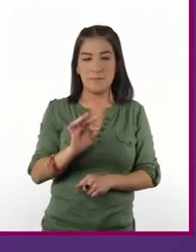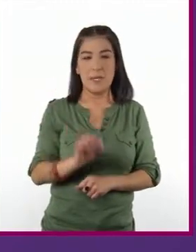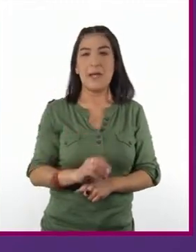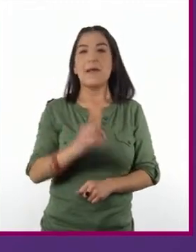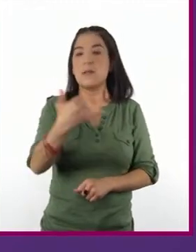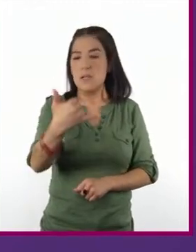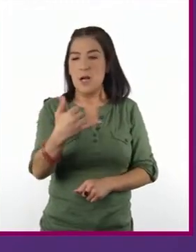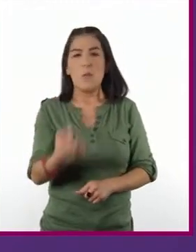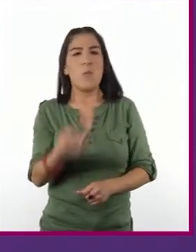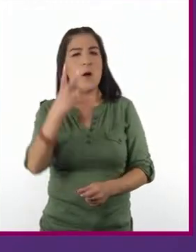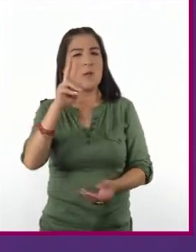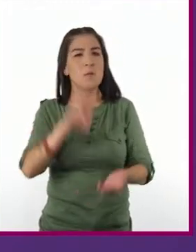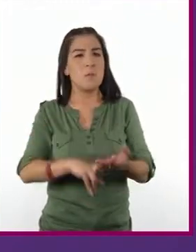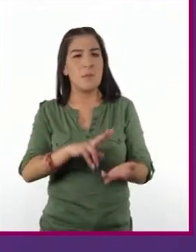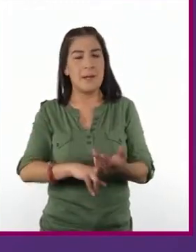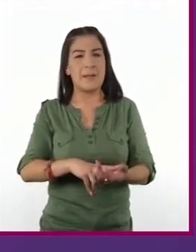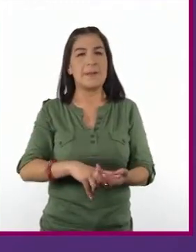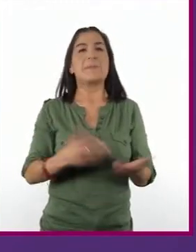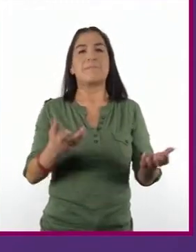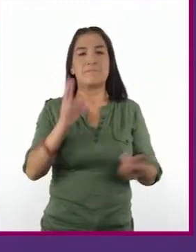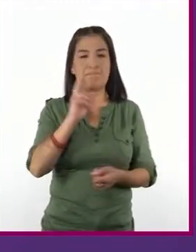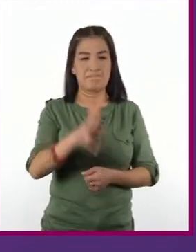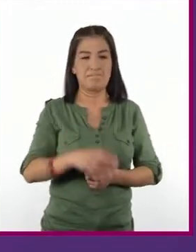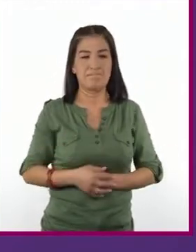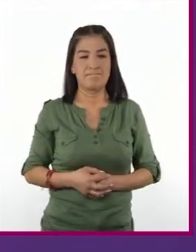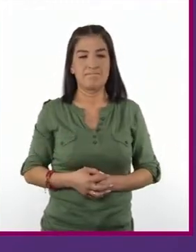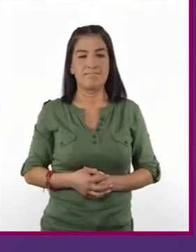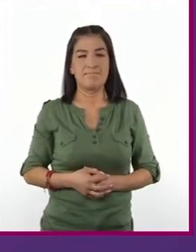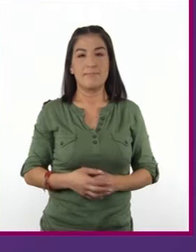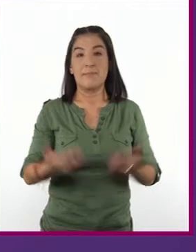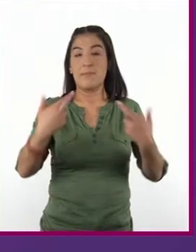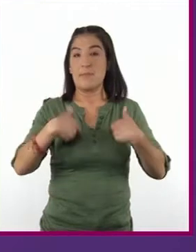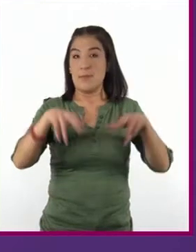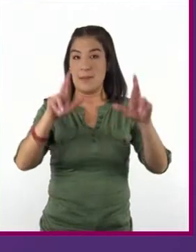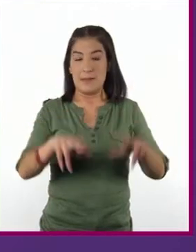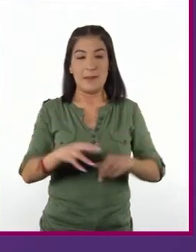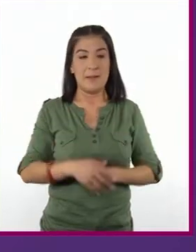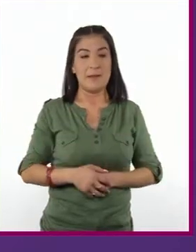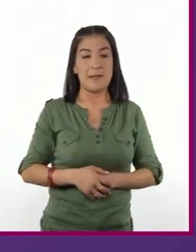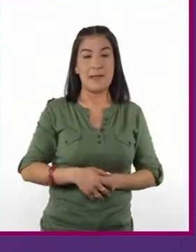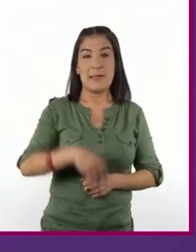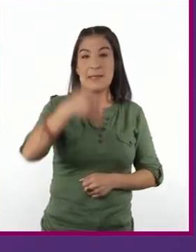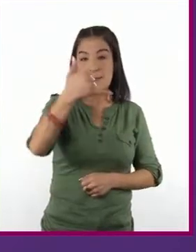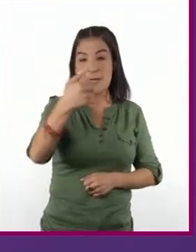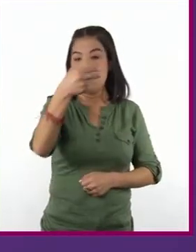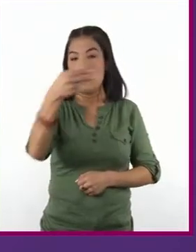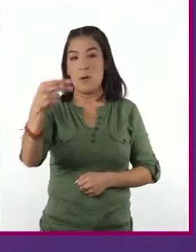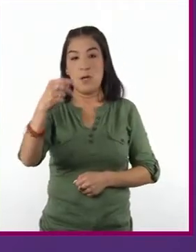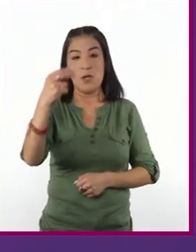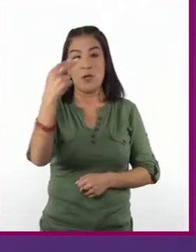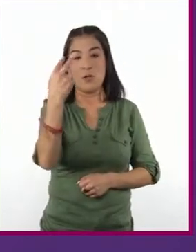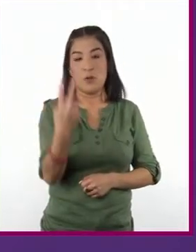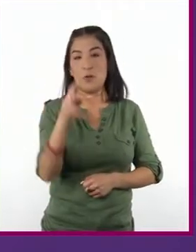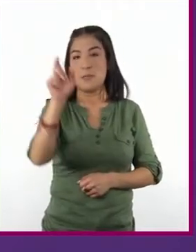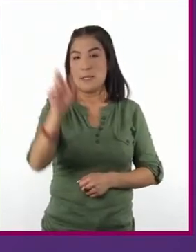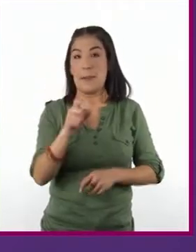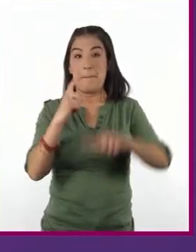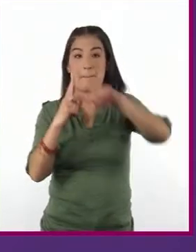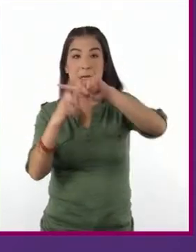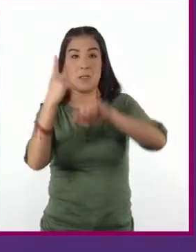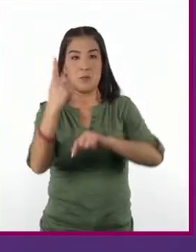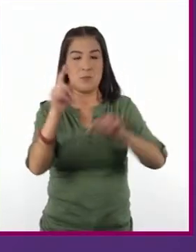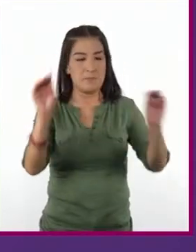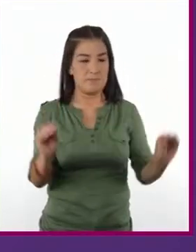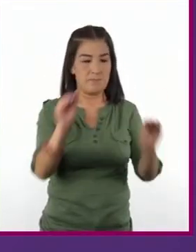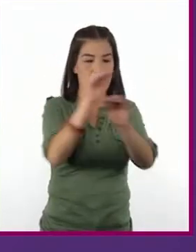y. ¿Cómo lo vamos a lograr? En la expresión y igual a 2x más 1, empecemos a